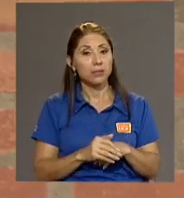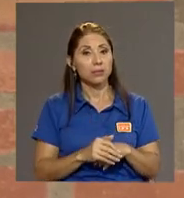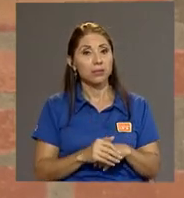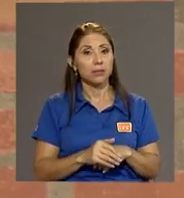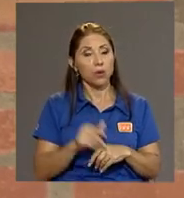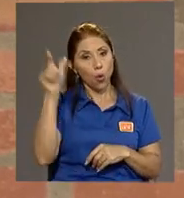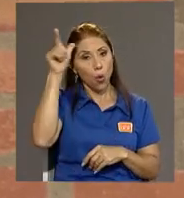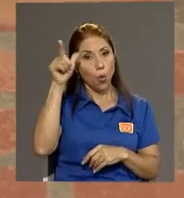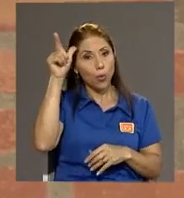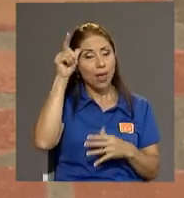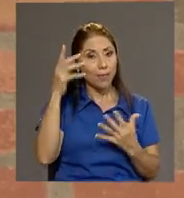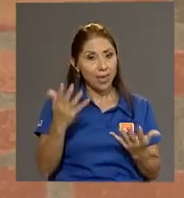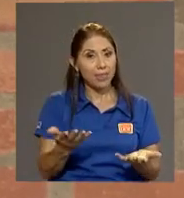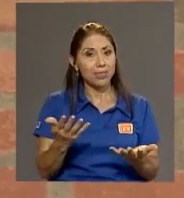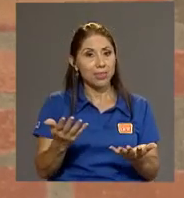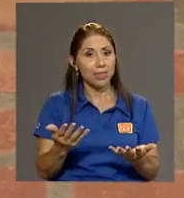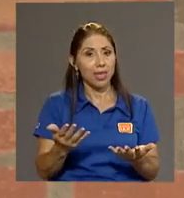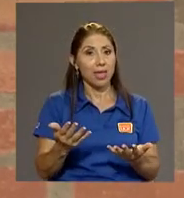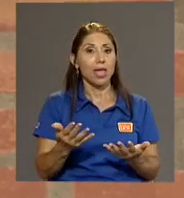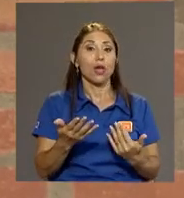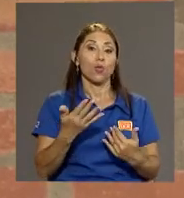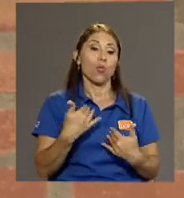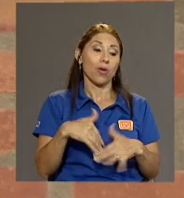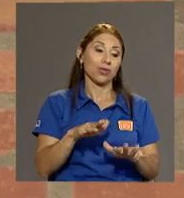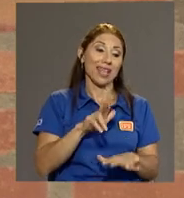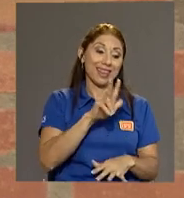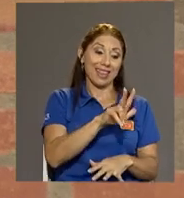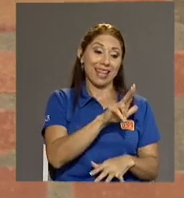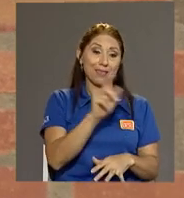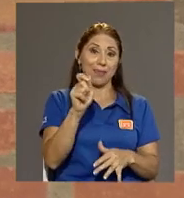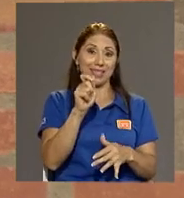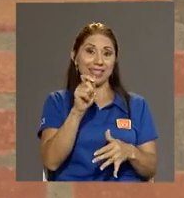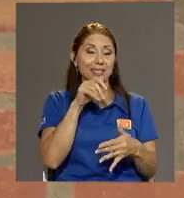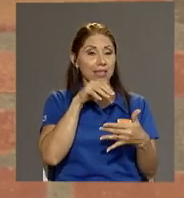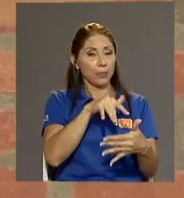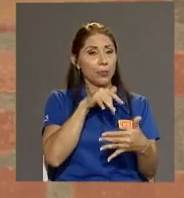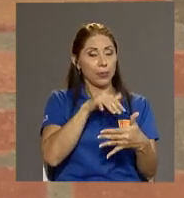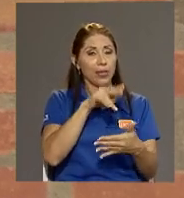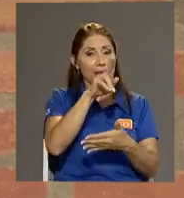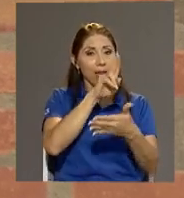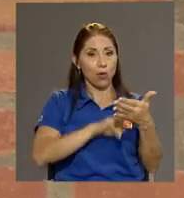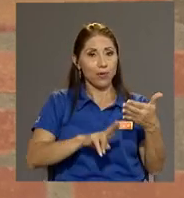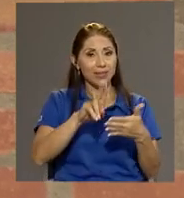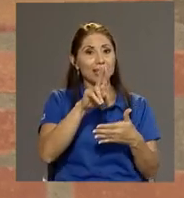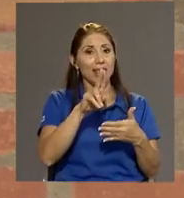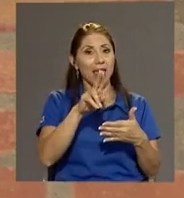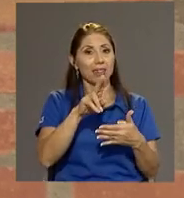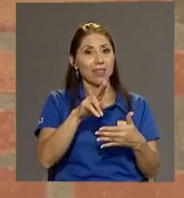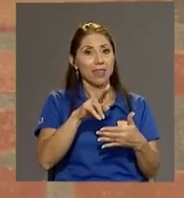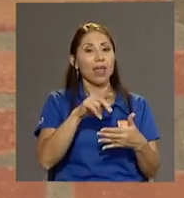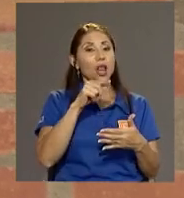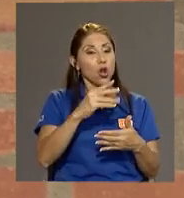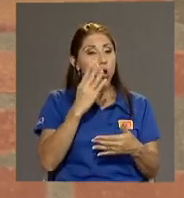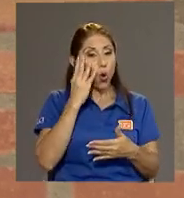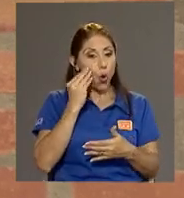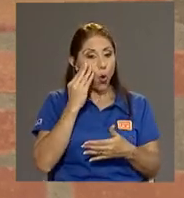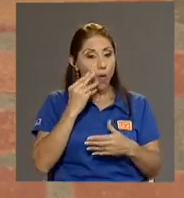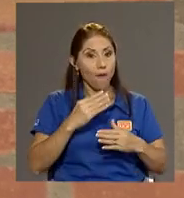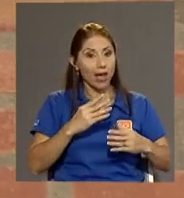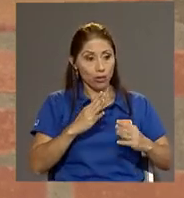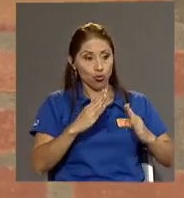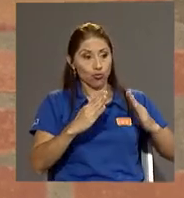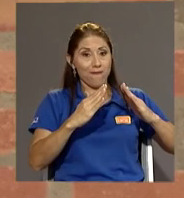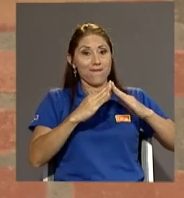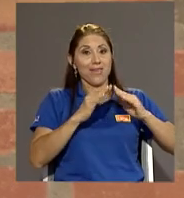obviamente en los segmentos de los 3 meses que están en la universidad, y esto es importante decirlo, viven en la universidad, sí. Con